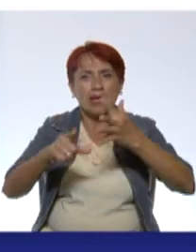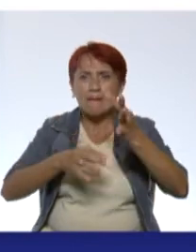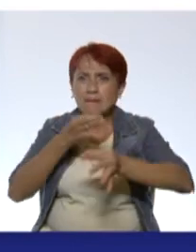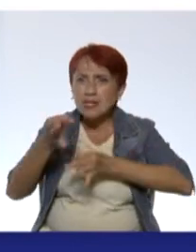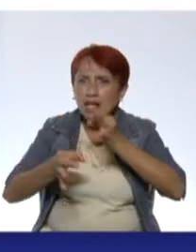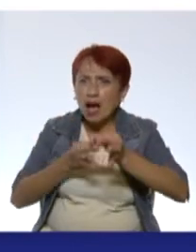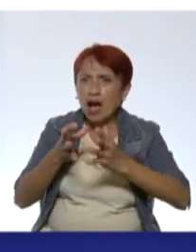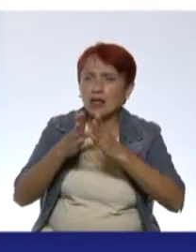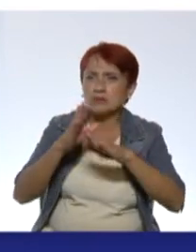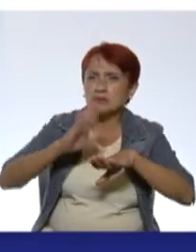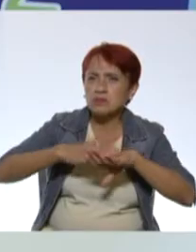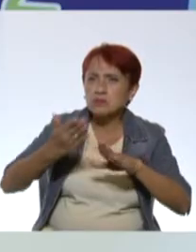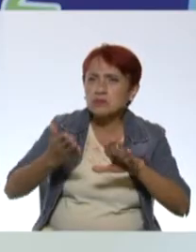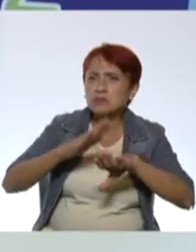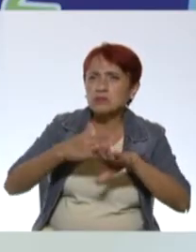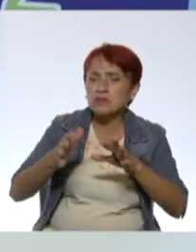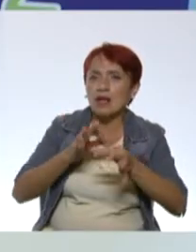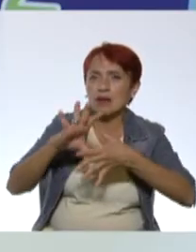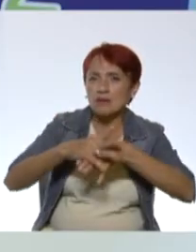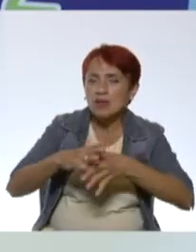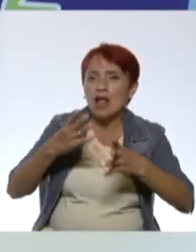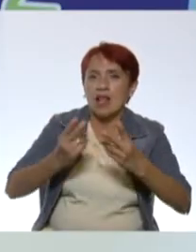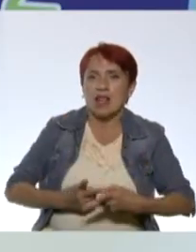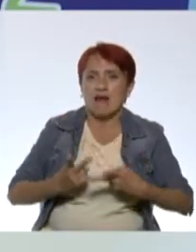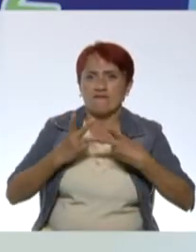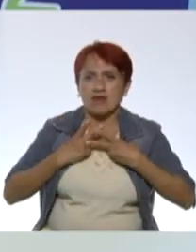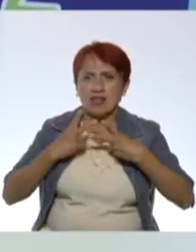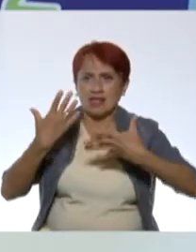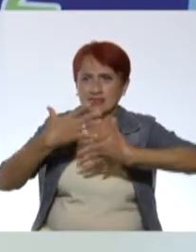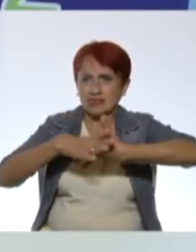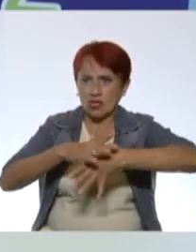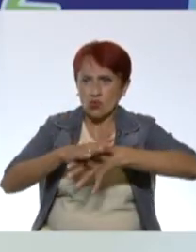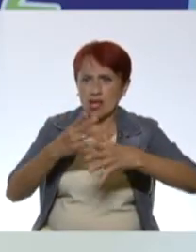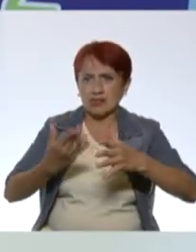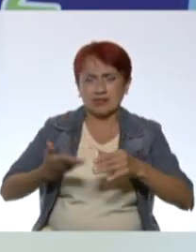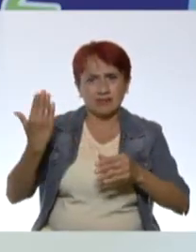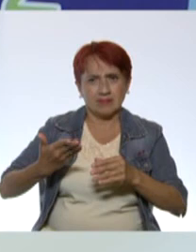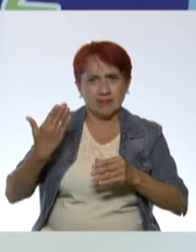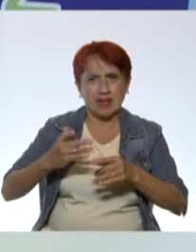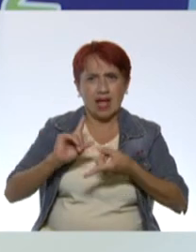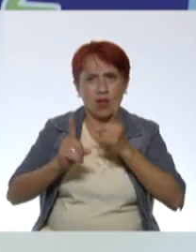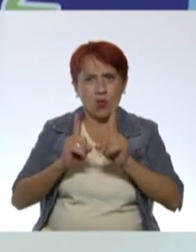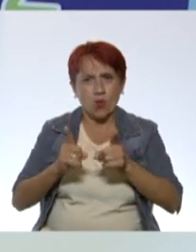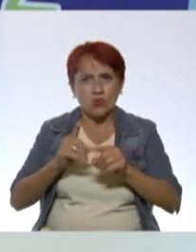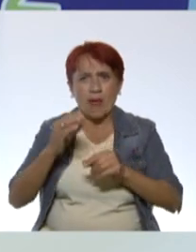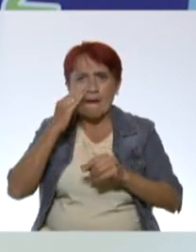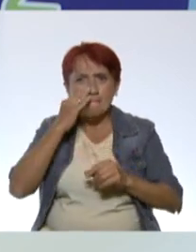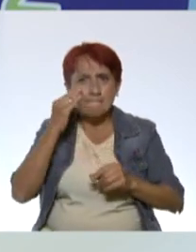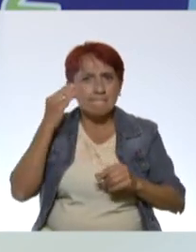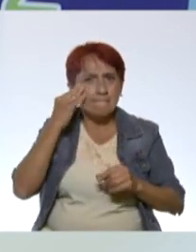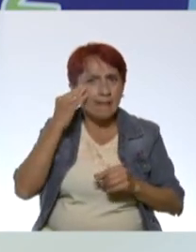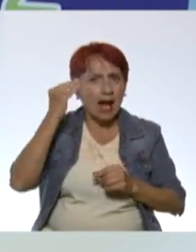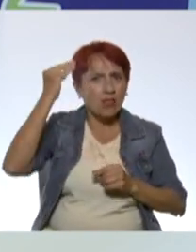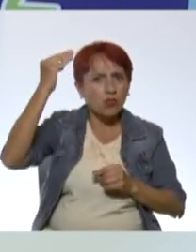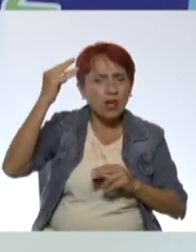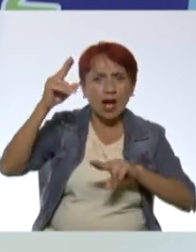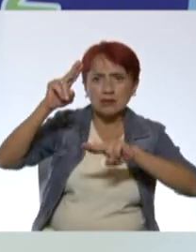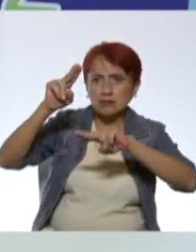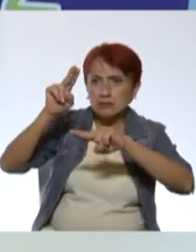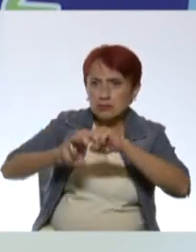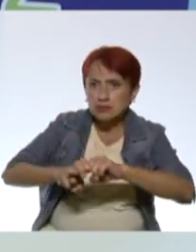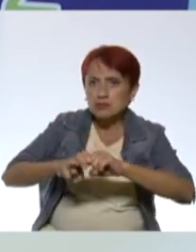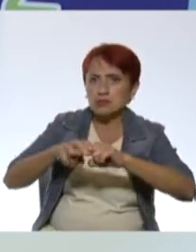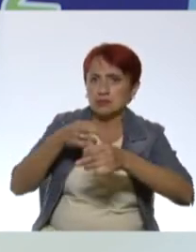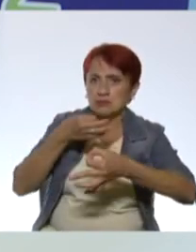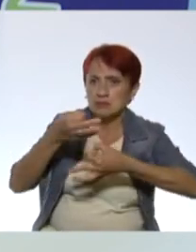expliquemos que iniciar la vida sexual requiere de cierto grado de madurez, requiere que nos sintamos